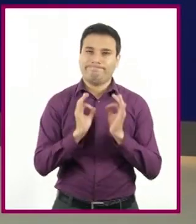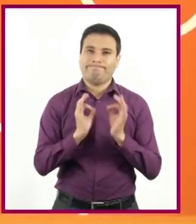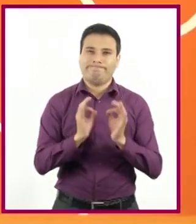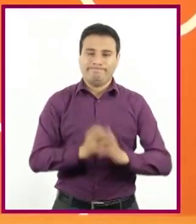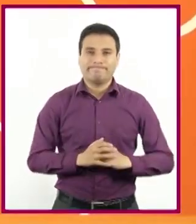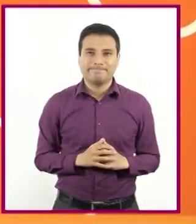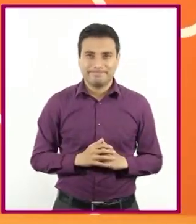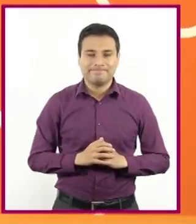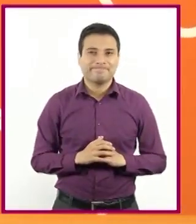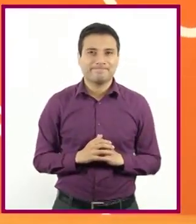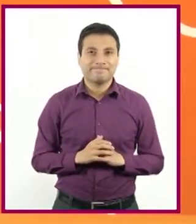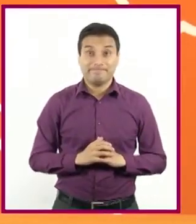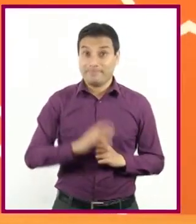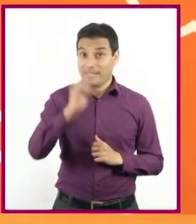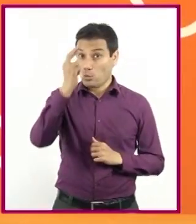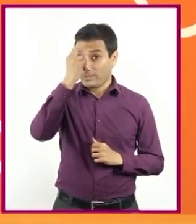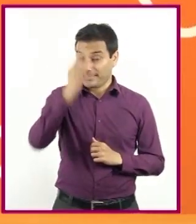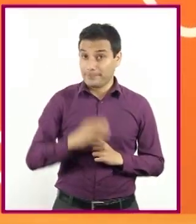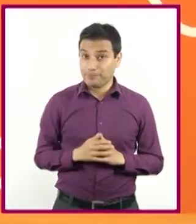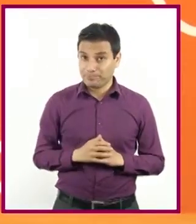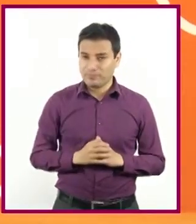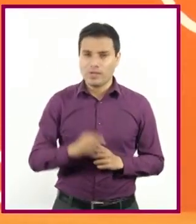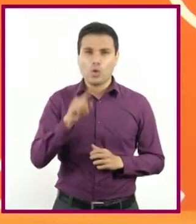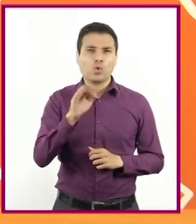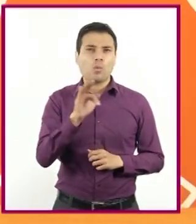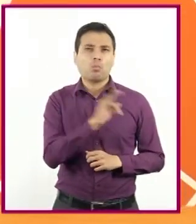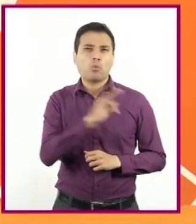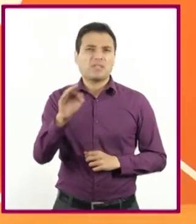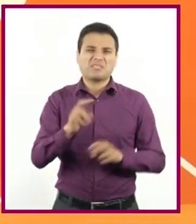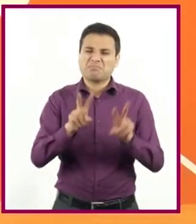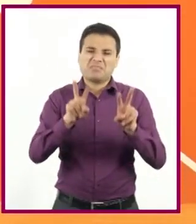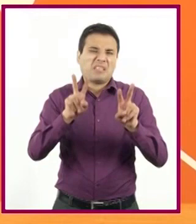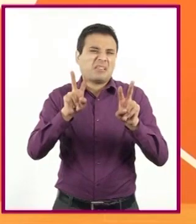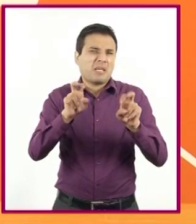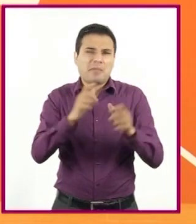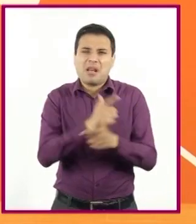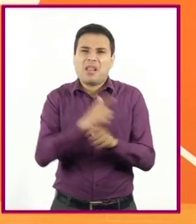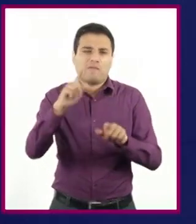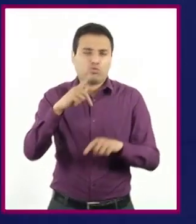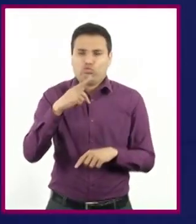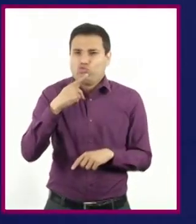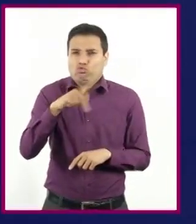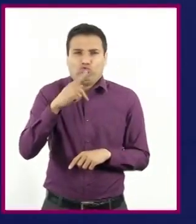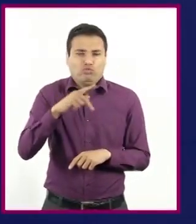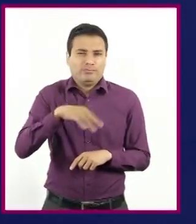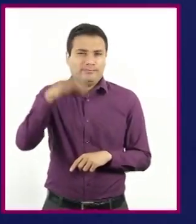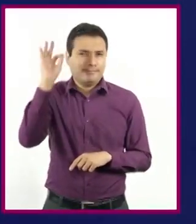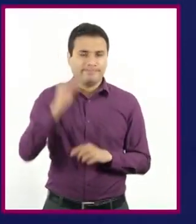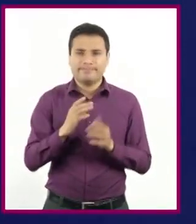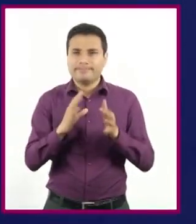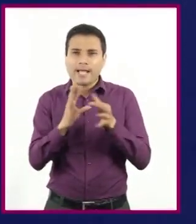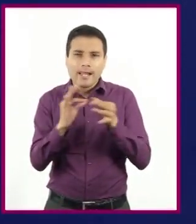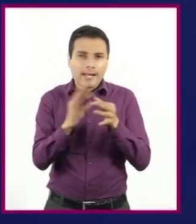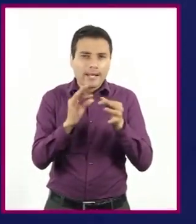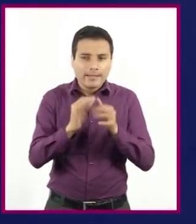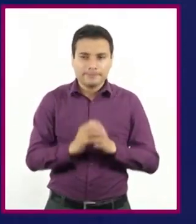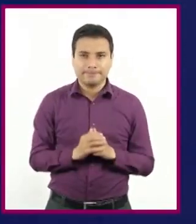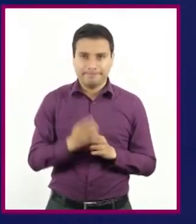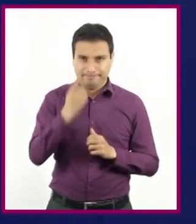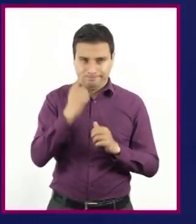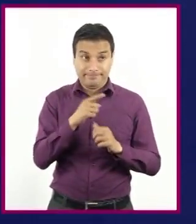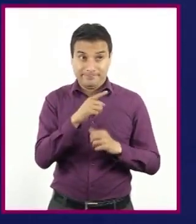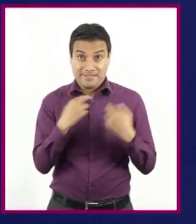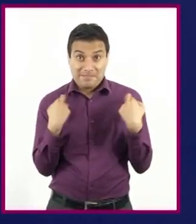manera. Recuerden que pueden hablar del tema que más les guste. En este caso, gracias a que el